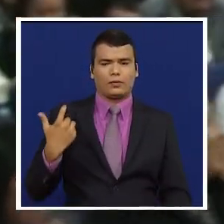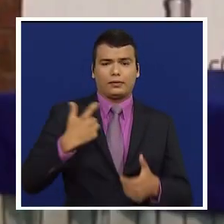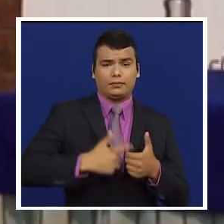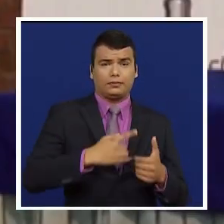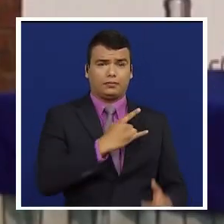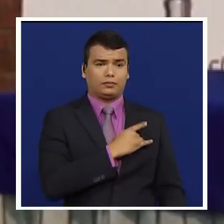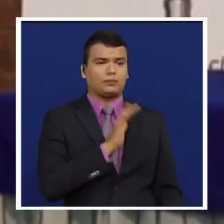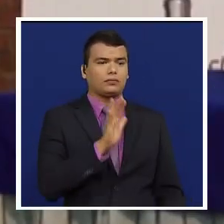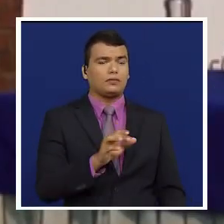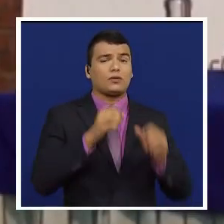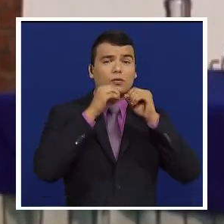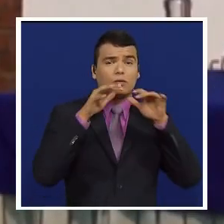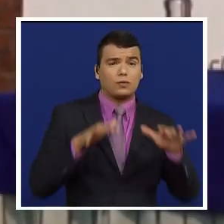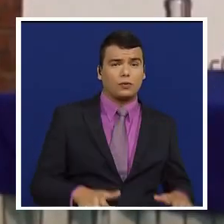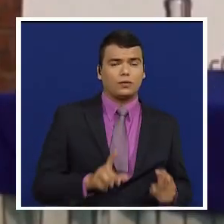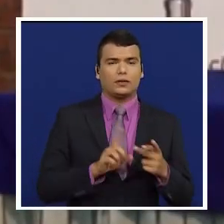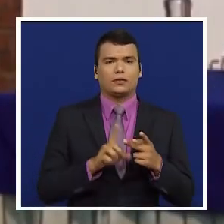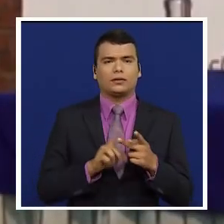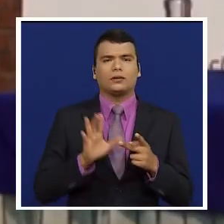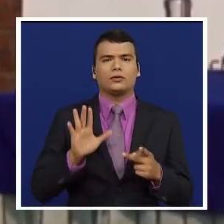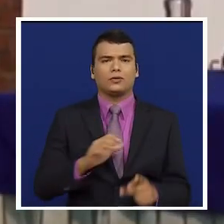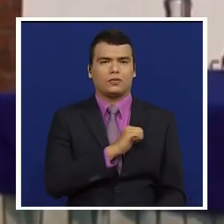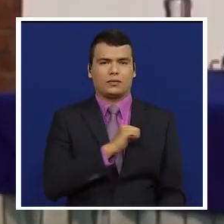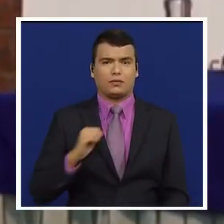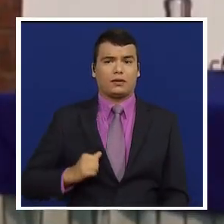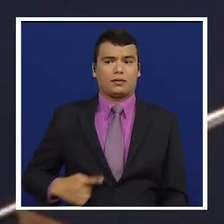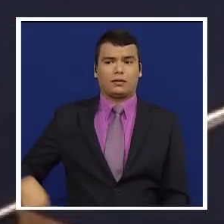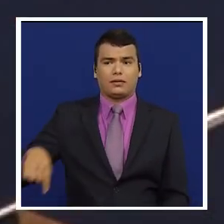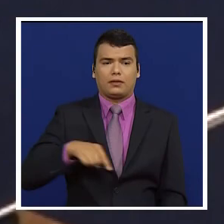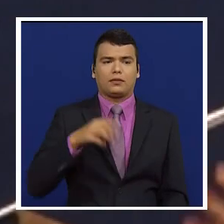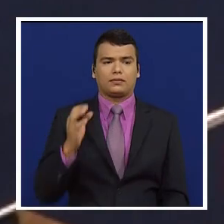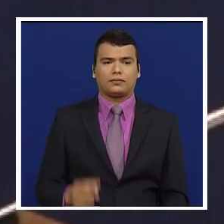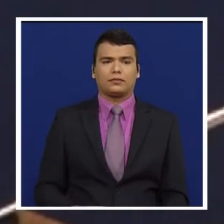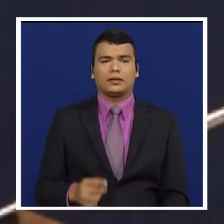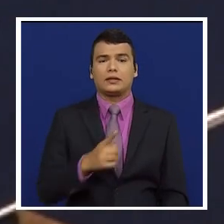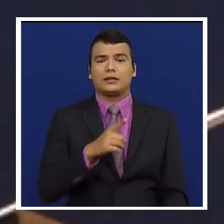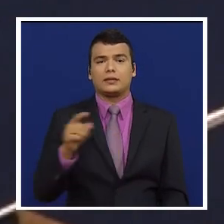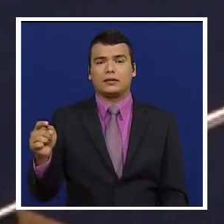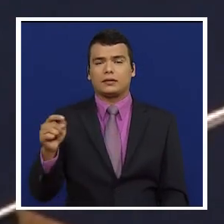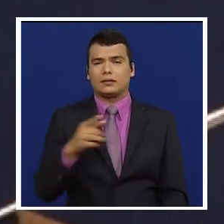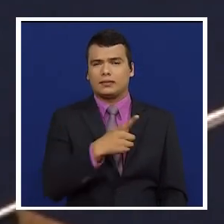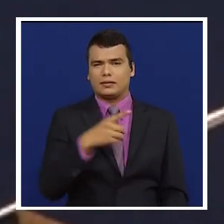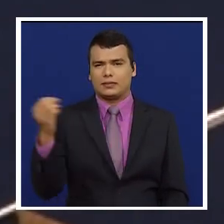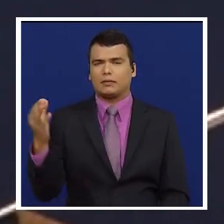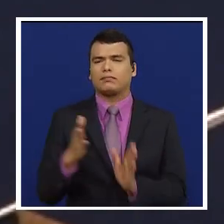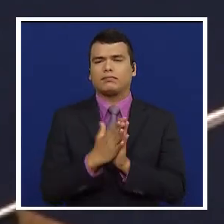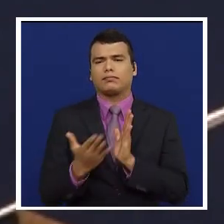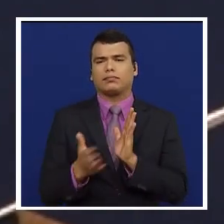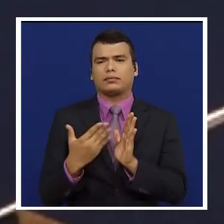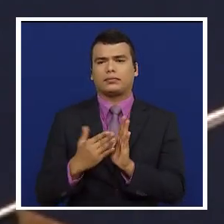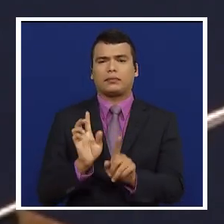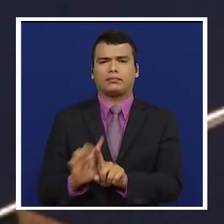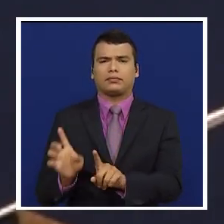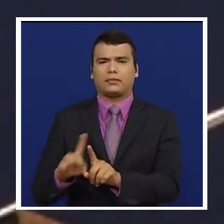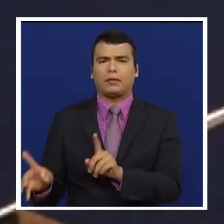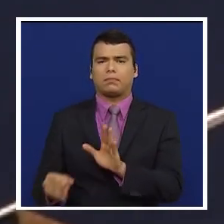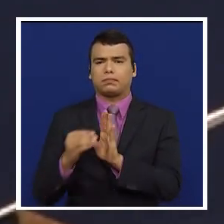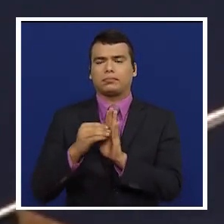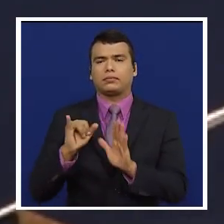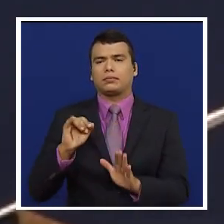universidades, primero públicas y segundo, aquellas que tienen más de 100 publicaciones indexadas en